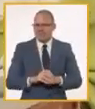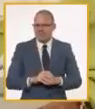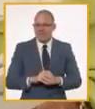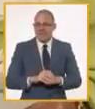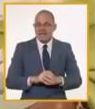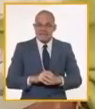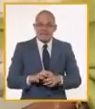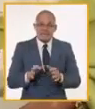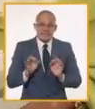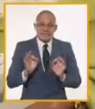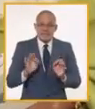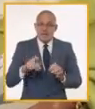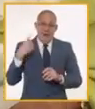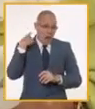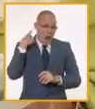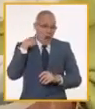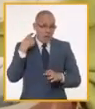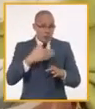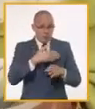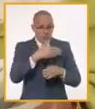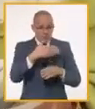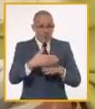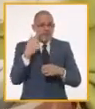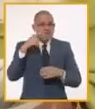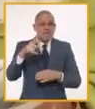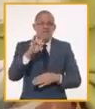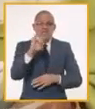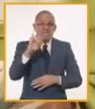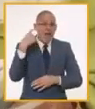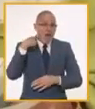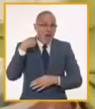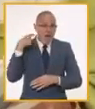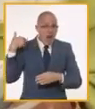que a lo largo de estos años, 66 años va a